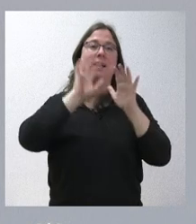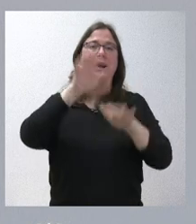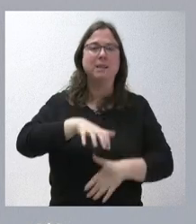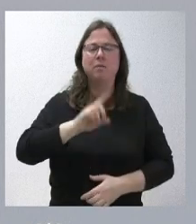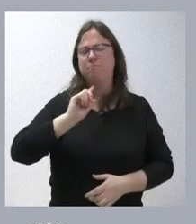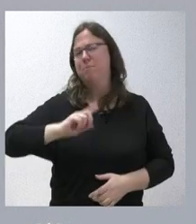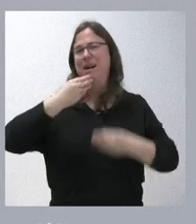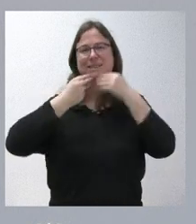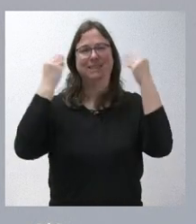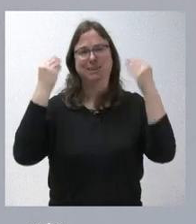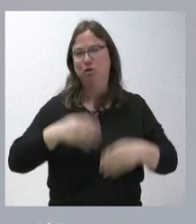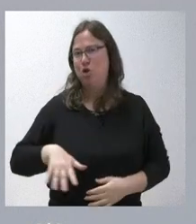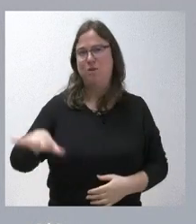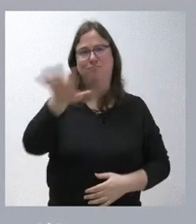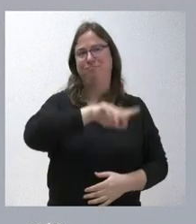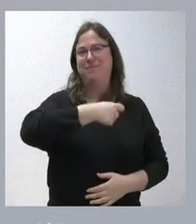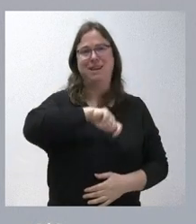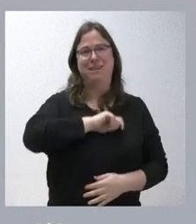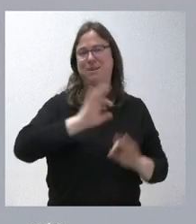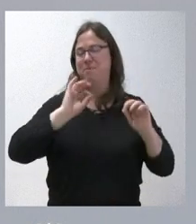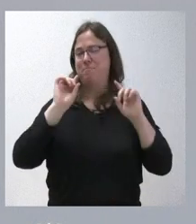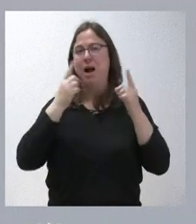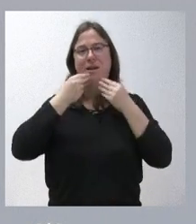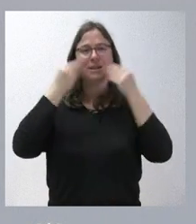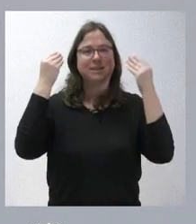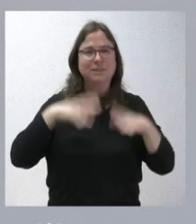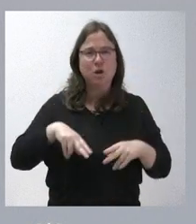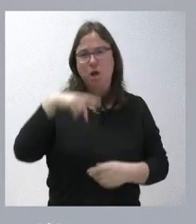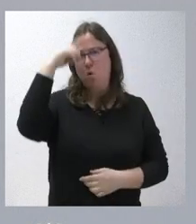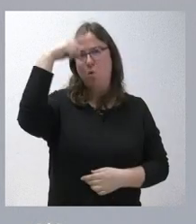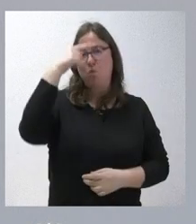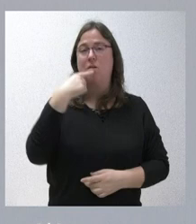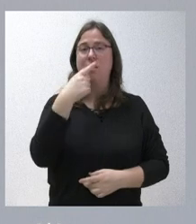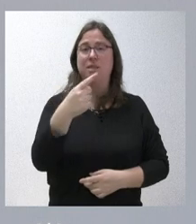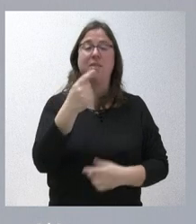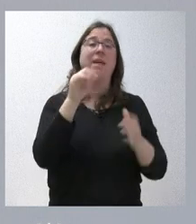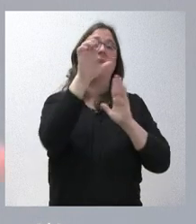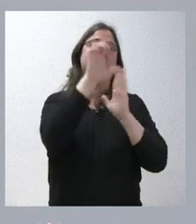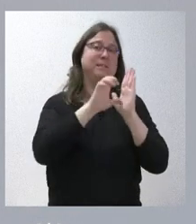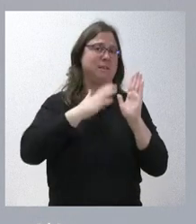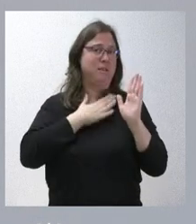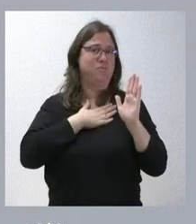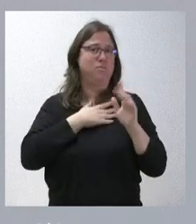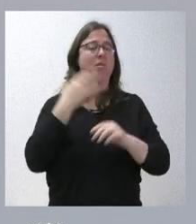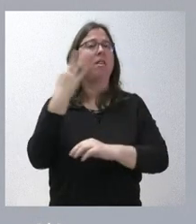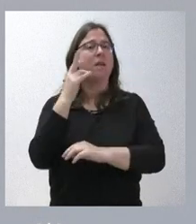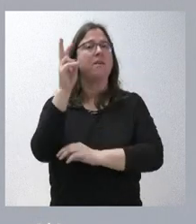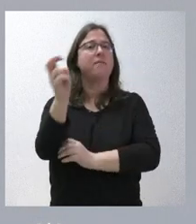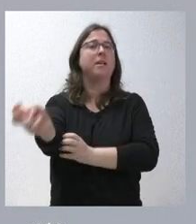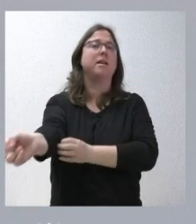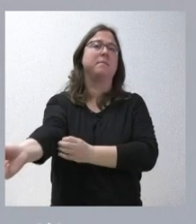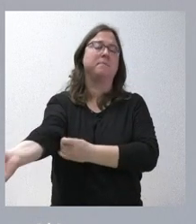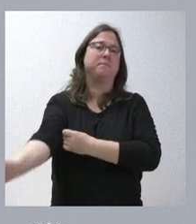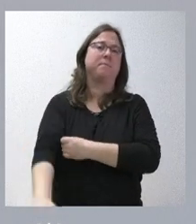histórica dentro del contexto español es una comunidad histórica cultural como dice nuestro estatuto de autonomía y esto tiene que servir también para construir